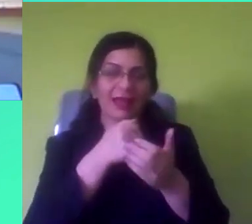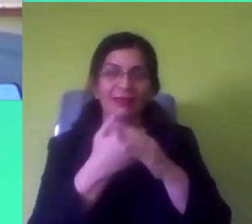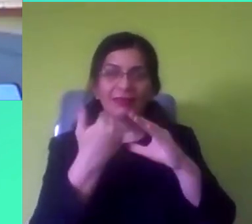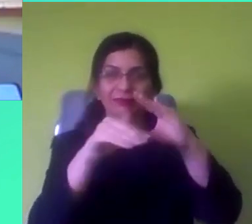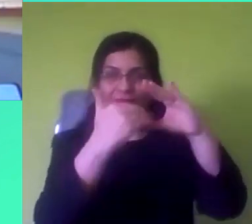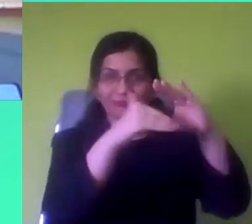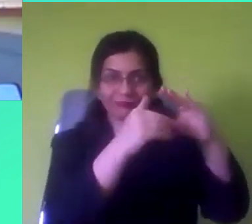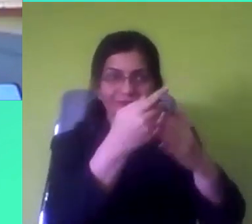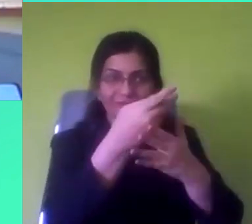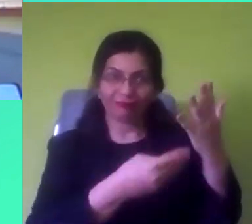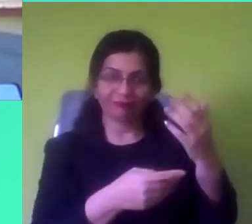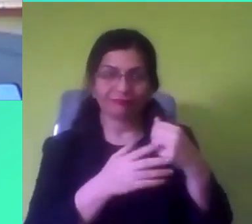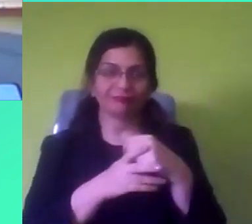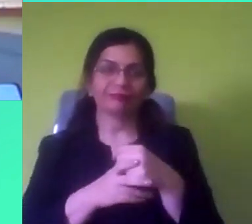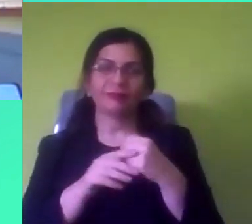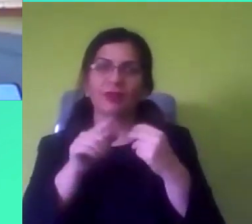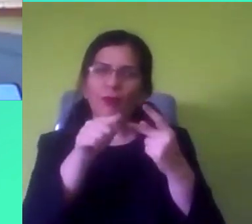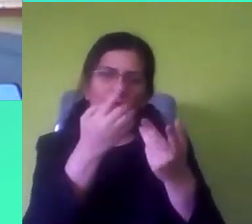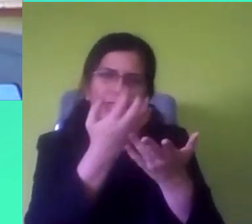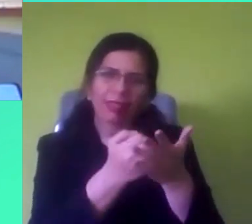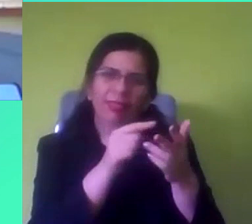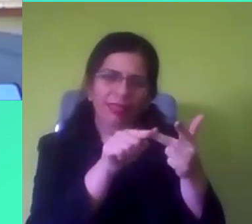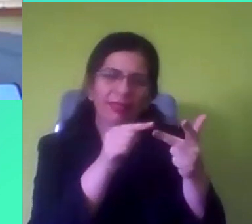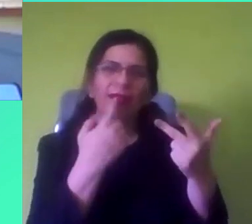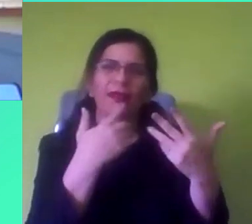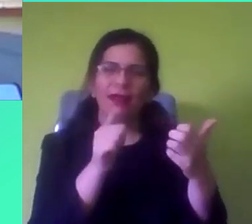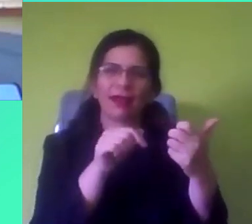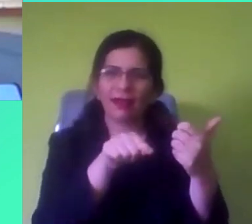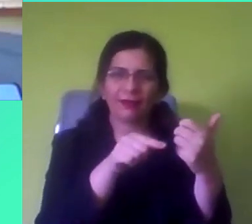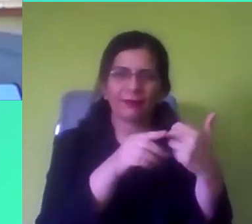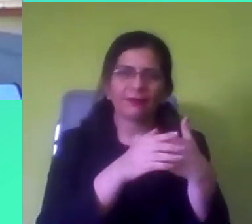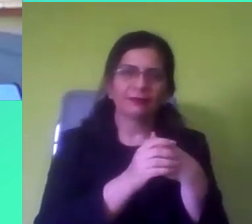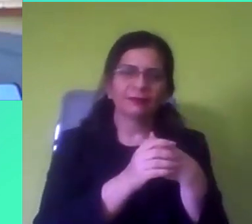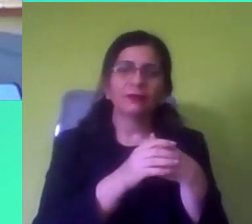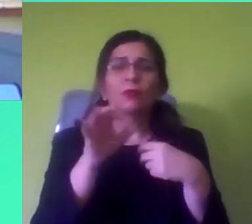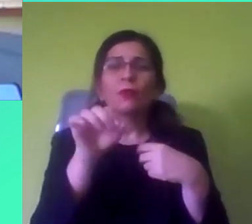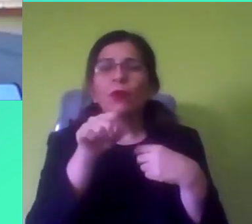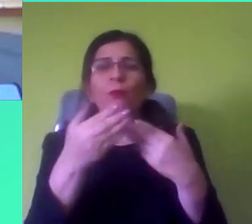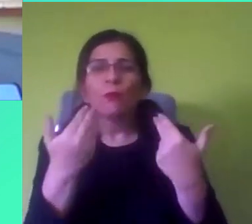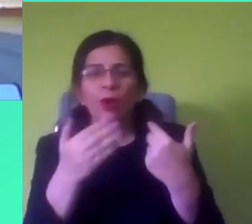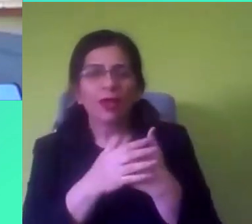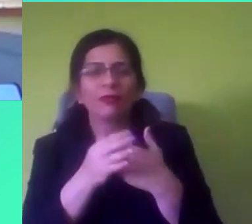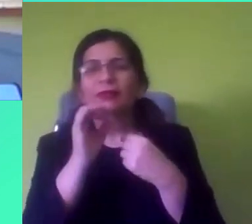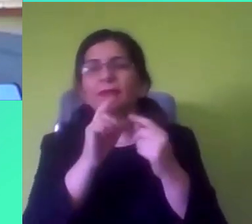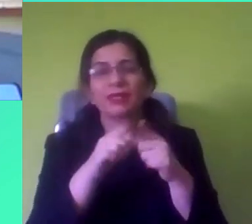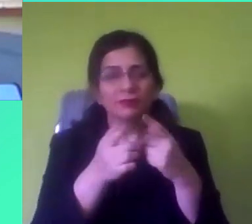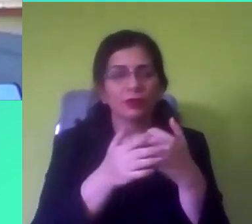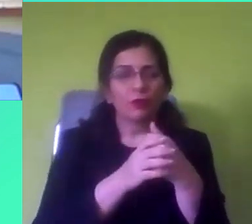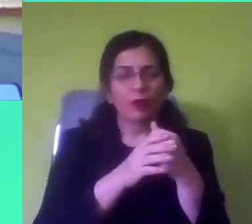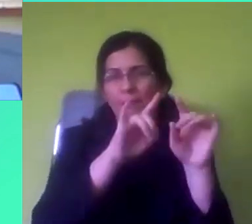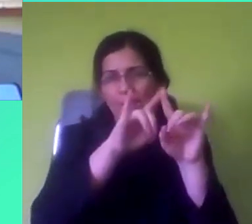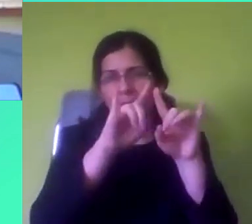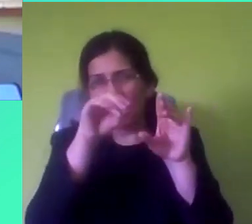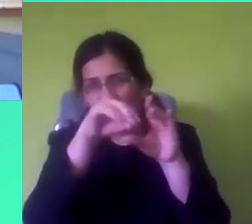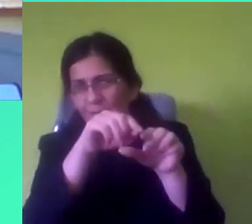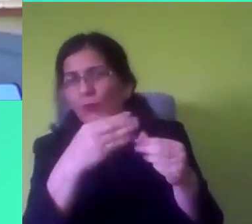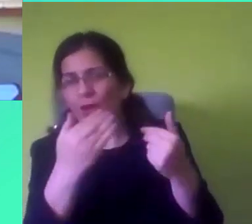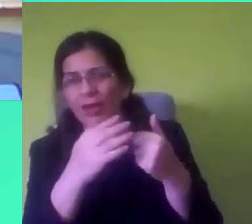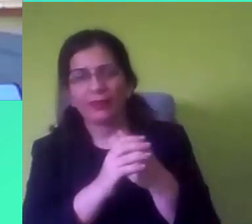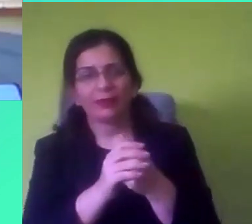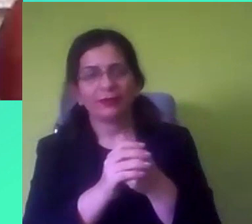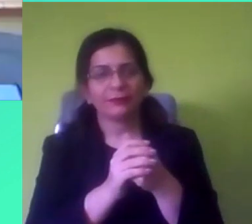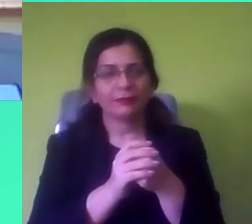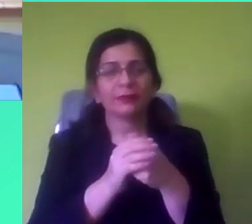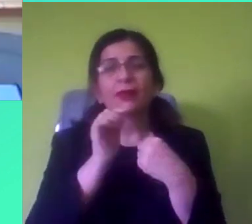para el teléfono. Acá en el marco de la aplicación también la pueden consultar a través de la página web y les